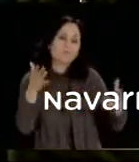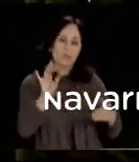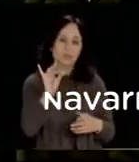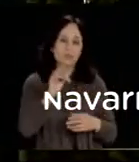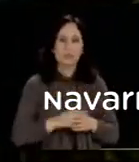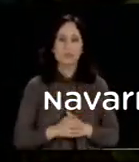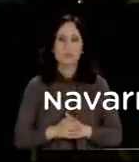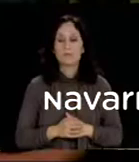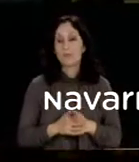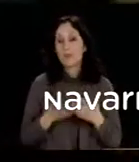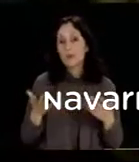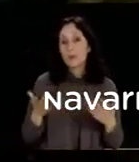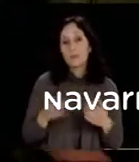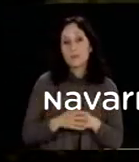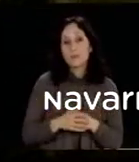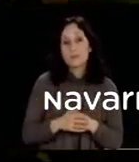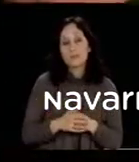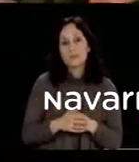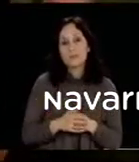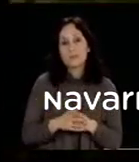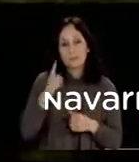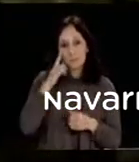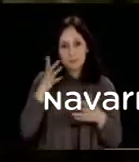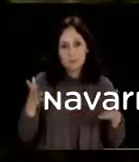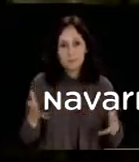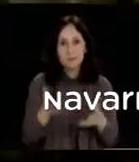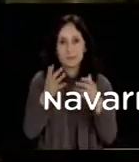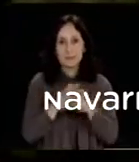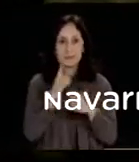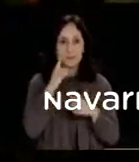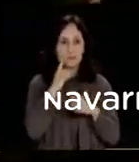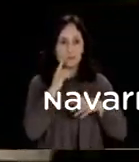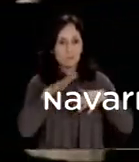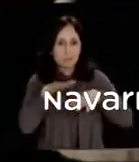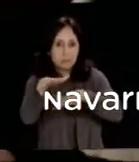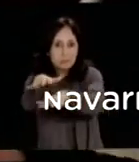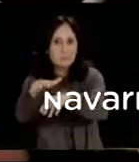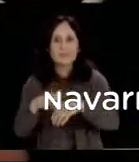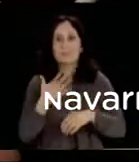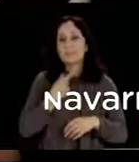supuesto. Bueno, pues nada, que no vamos a dejar que se vayan, así que vamos con ellos. Tenemos el pito para